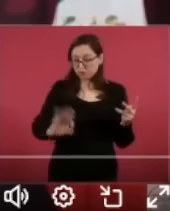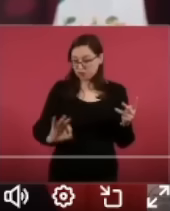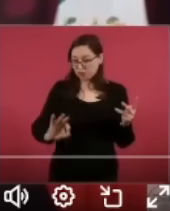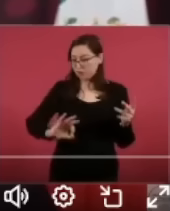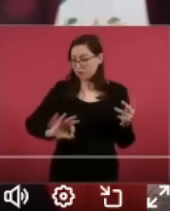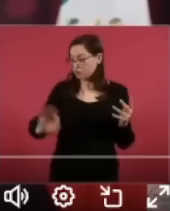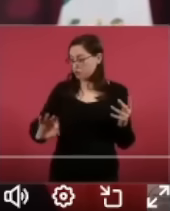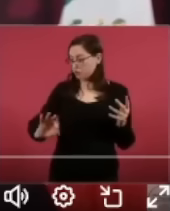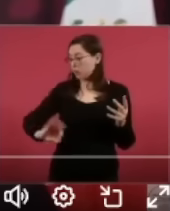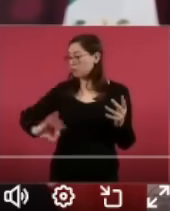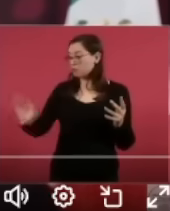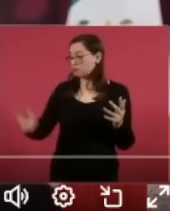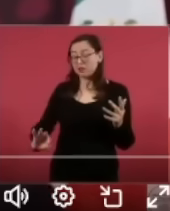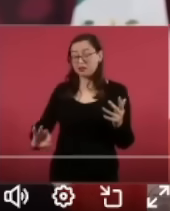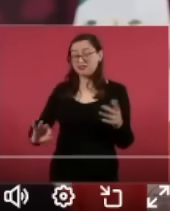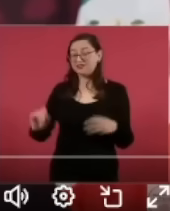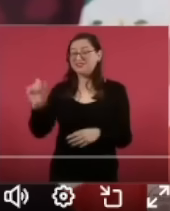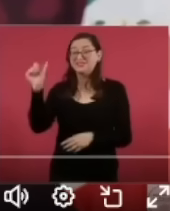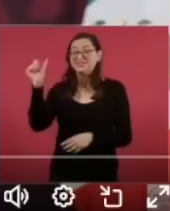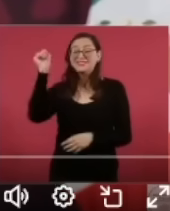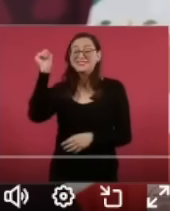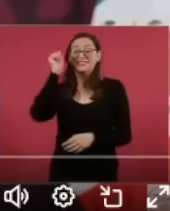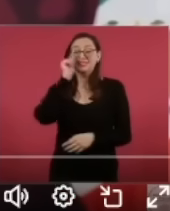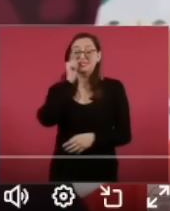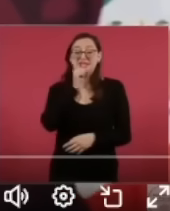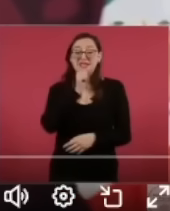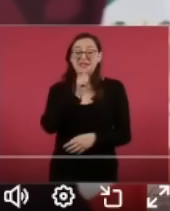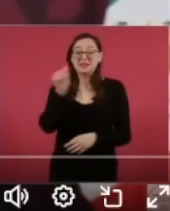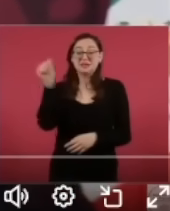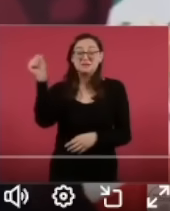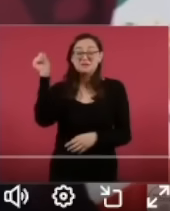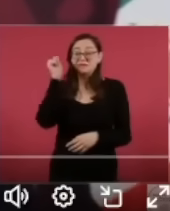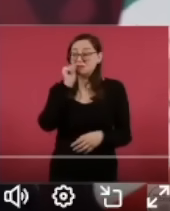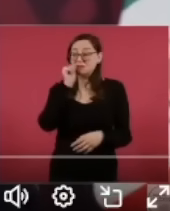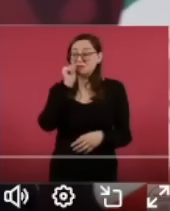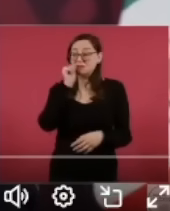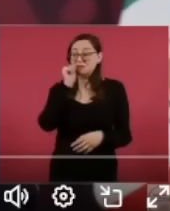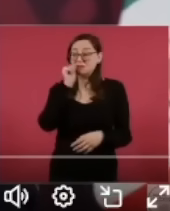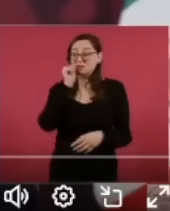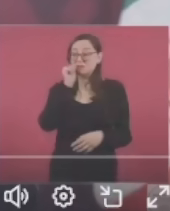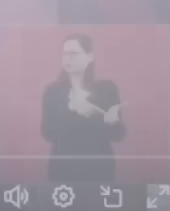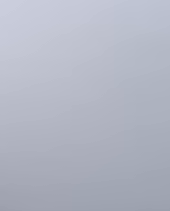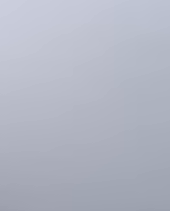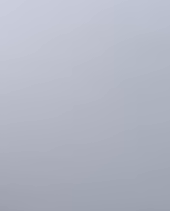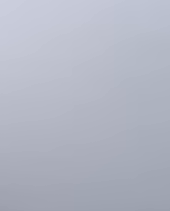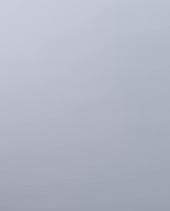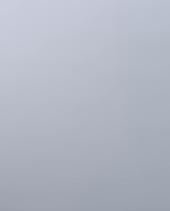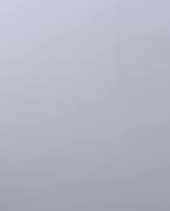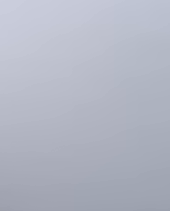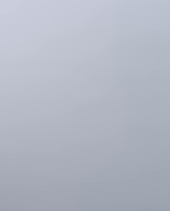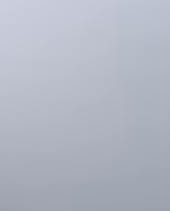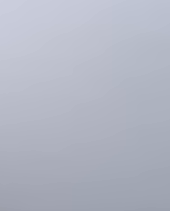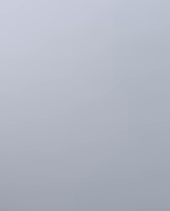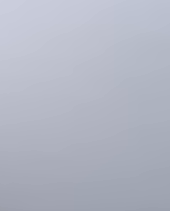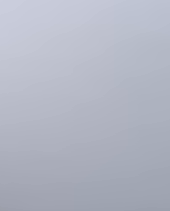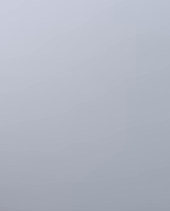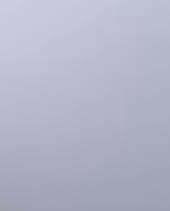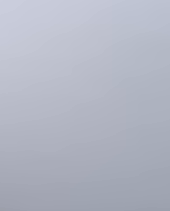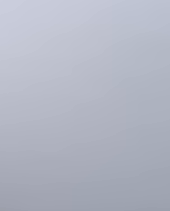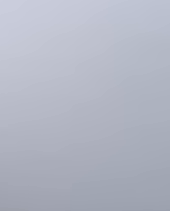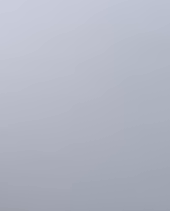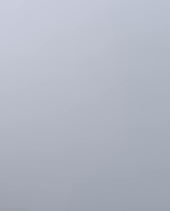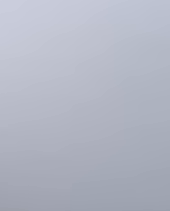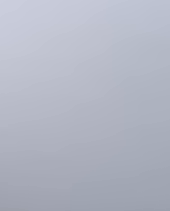plurinominales de acuerdo al principio constitucional cátedra les da el presidente López Obrador pero